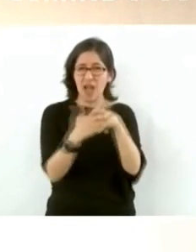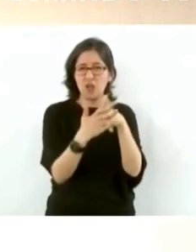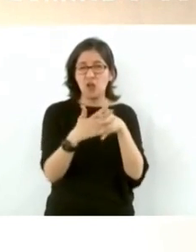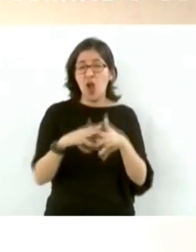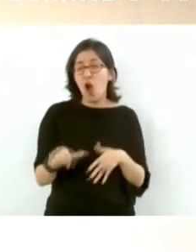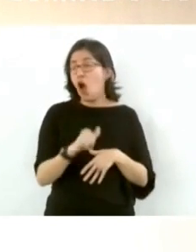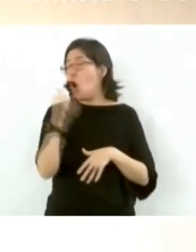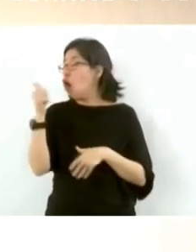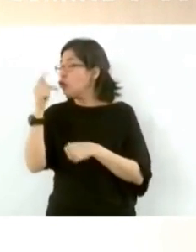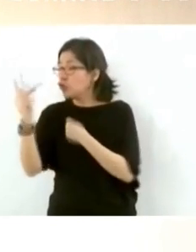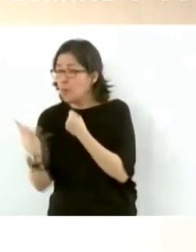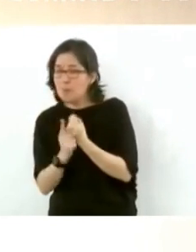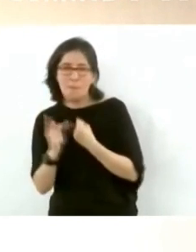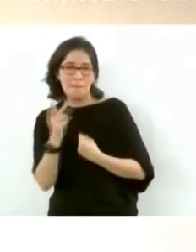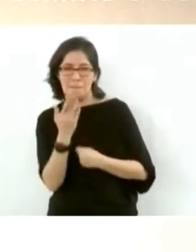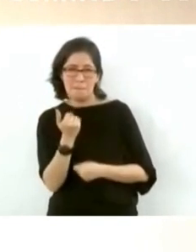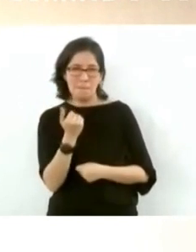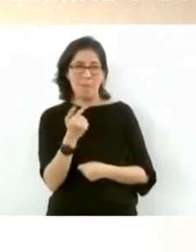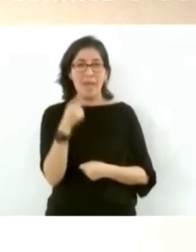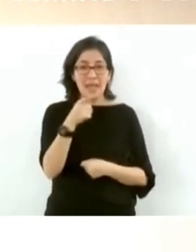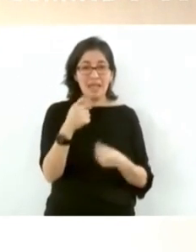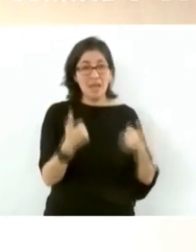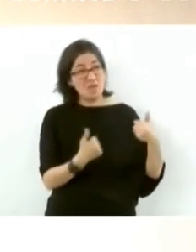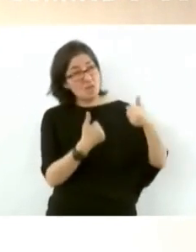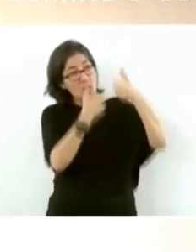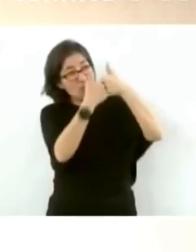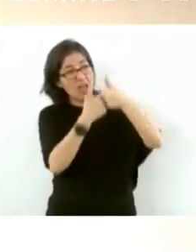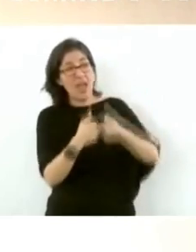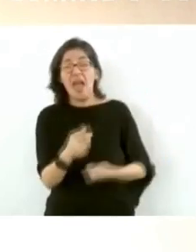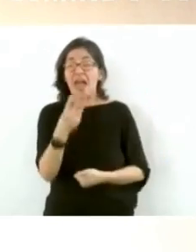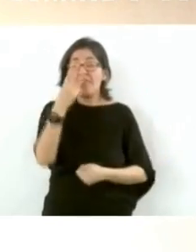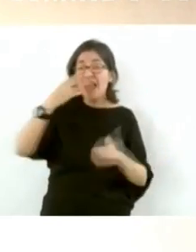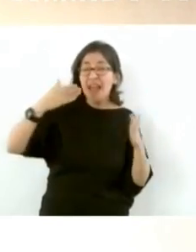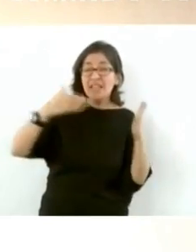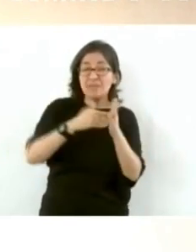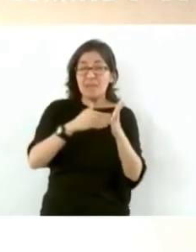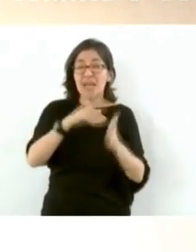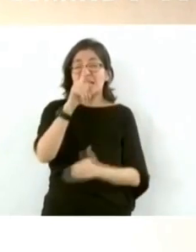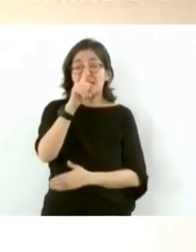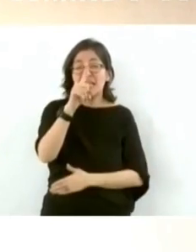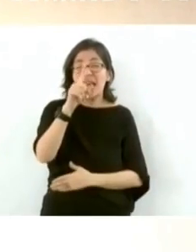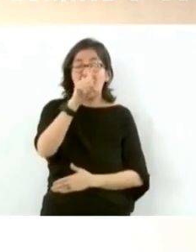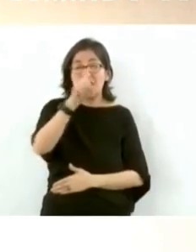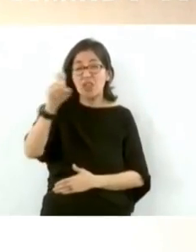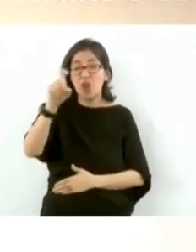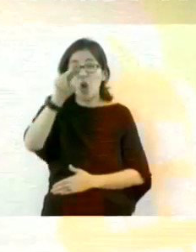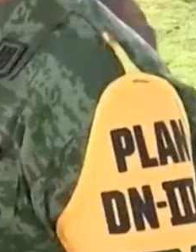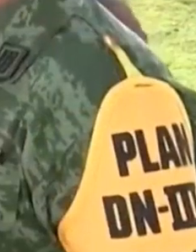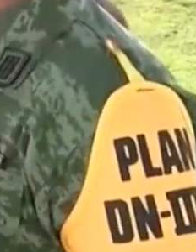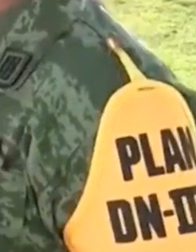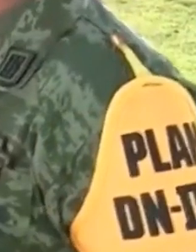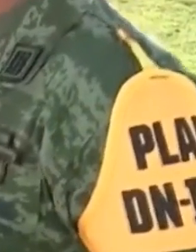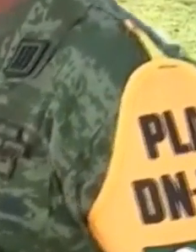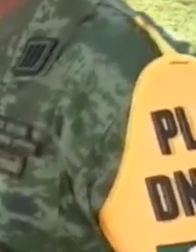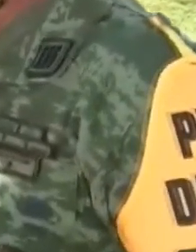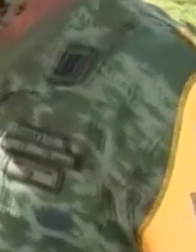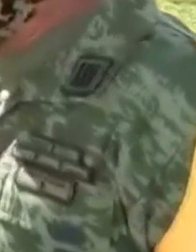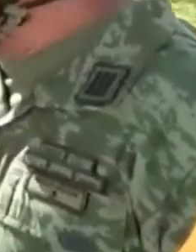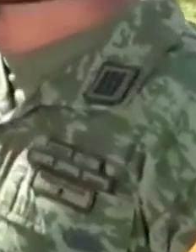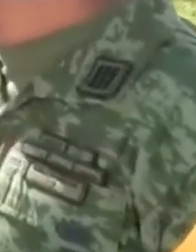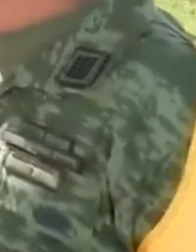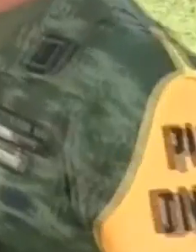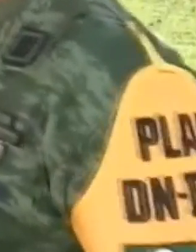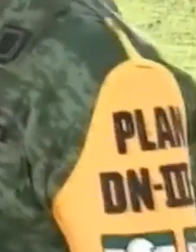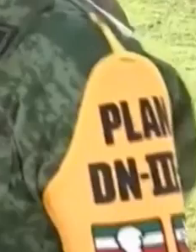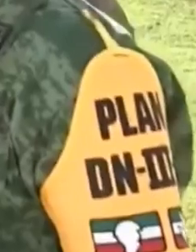ruso vladimir putin para hablar sobre el tema del suministro de la vacuna rusa contra el coronavirus este fin de